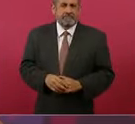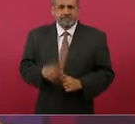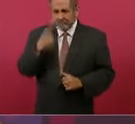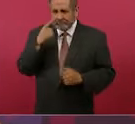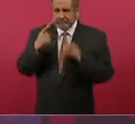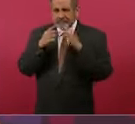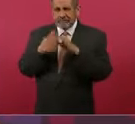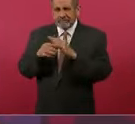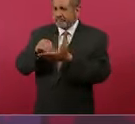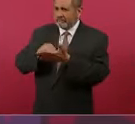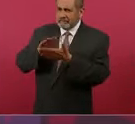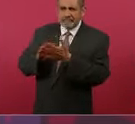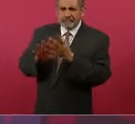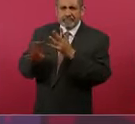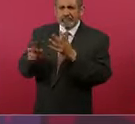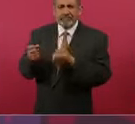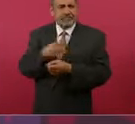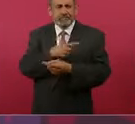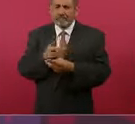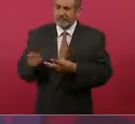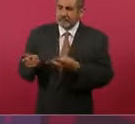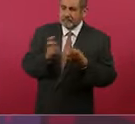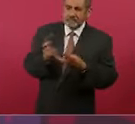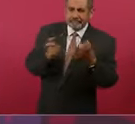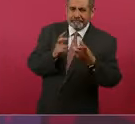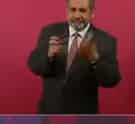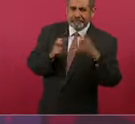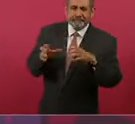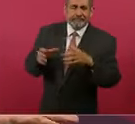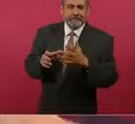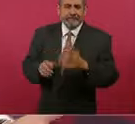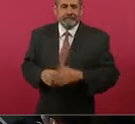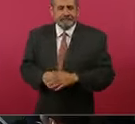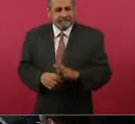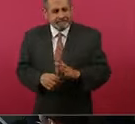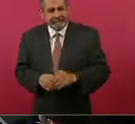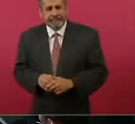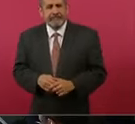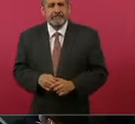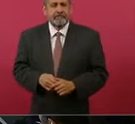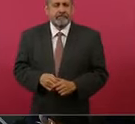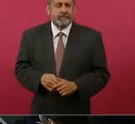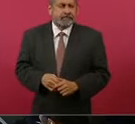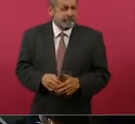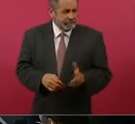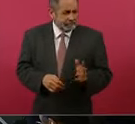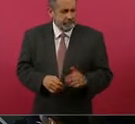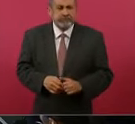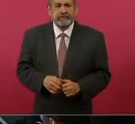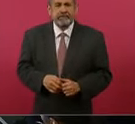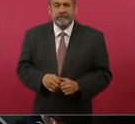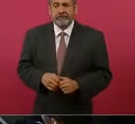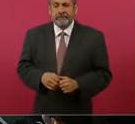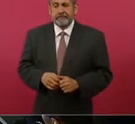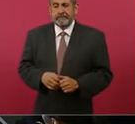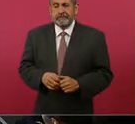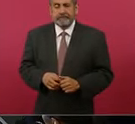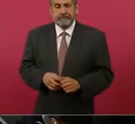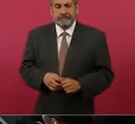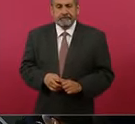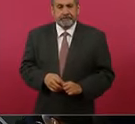para registrar los saqueos, ¿no? Pues tenemos